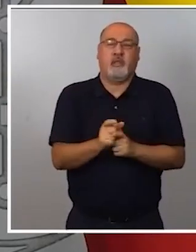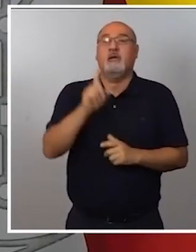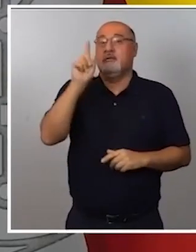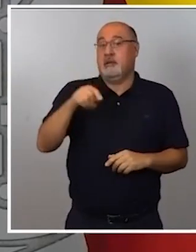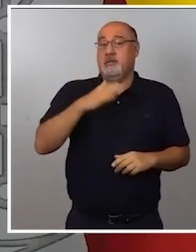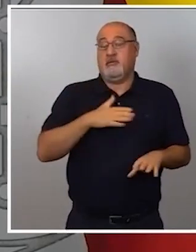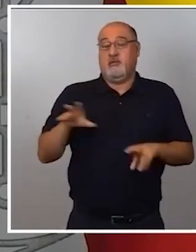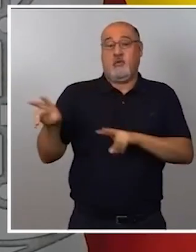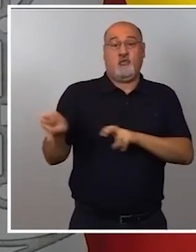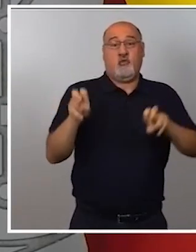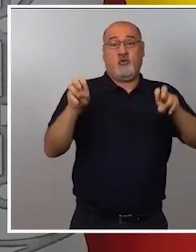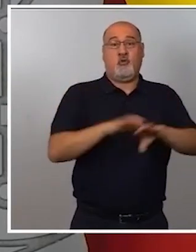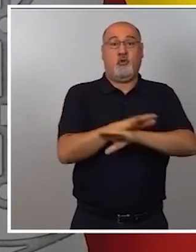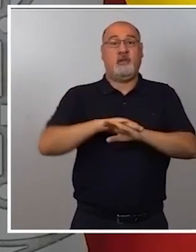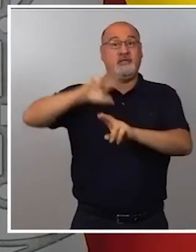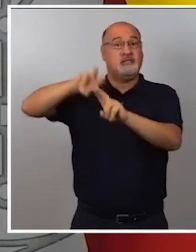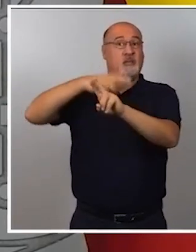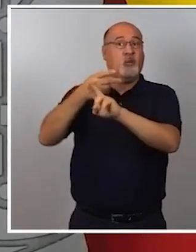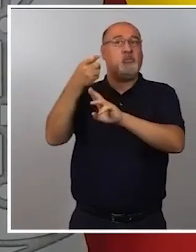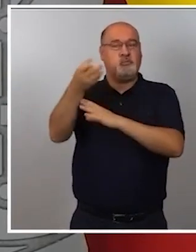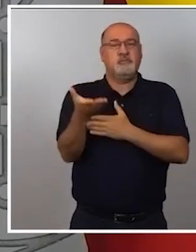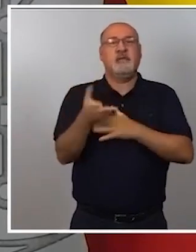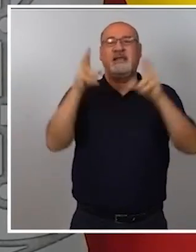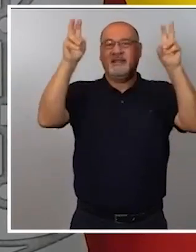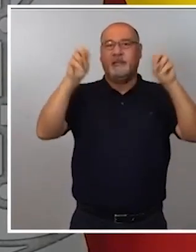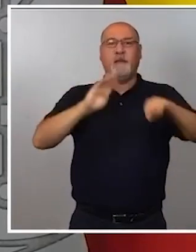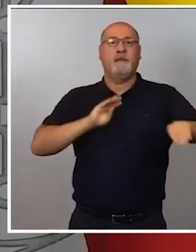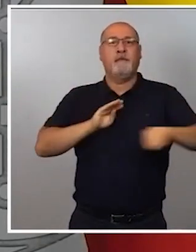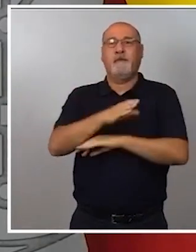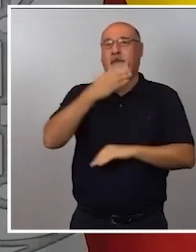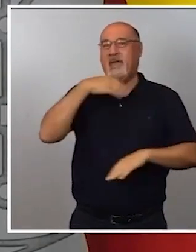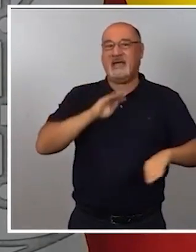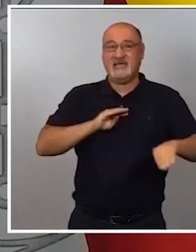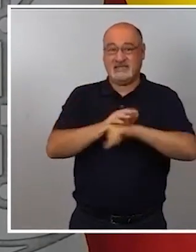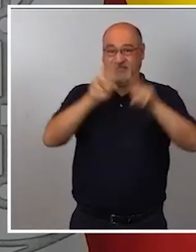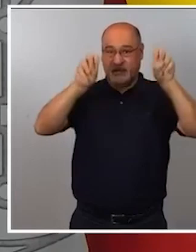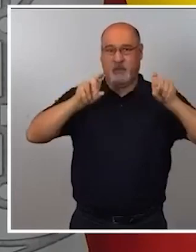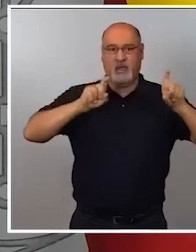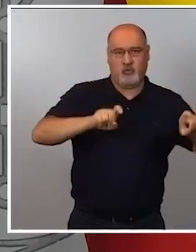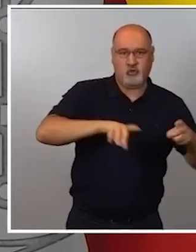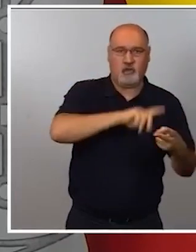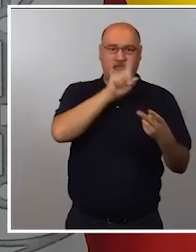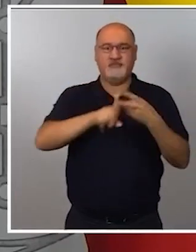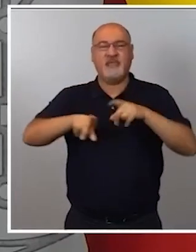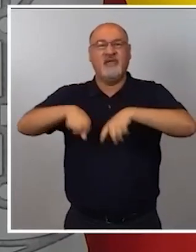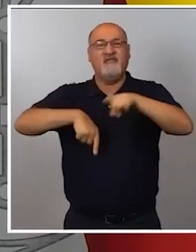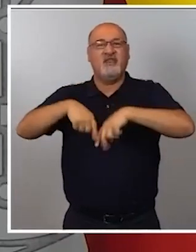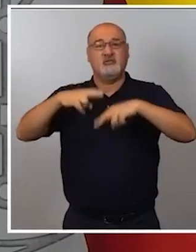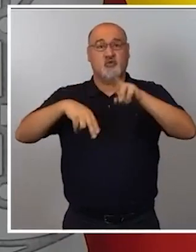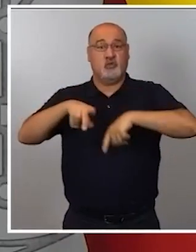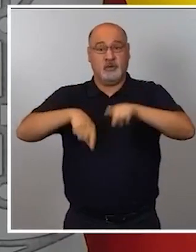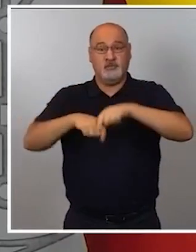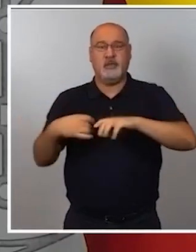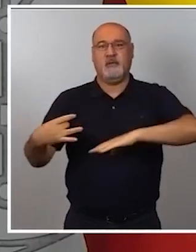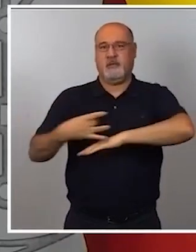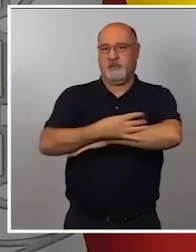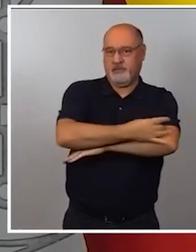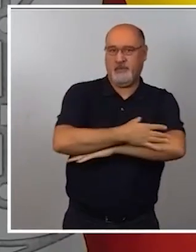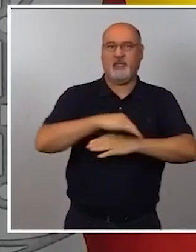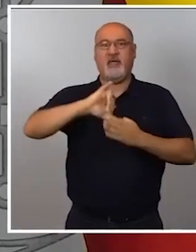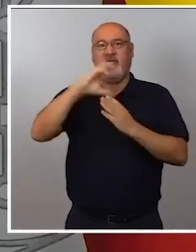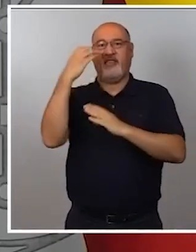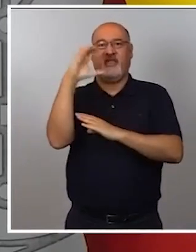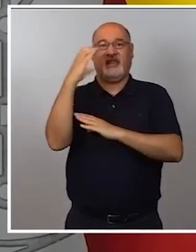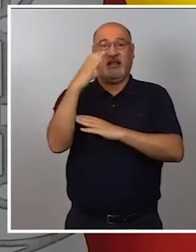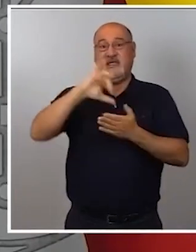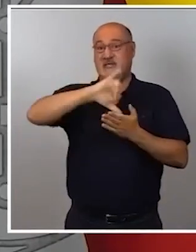da Generalitat. Vamos a hablar de becas e, portanto, de educación. Vamos a hablar de infraestructuras, concretamente de ferrocarril, de cercanías. E vamos tamén a